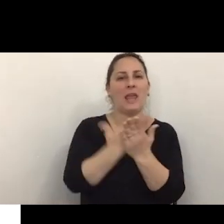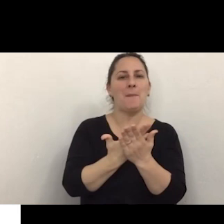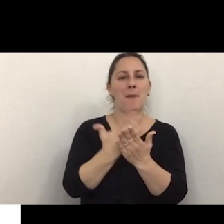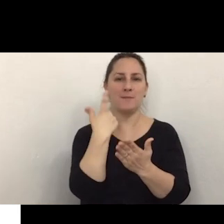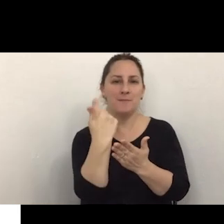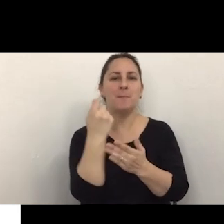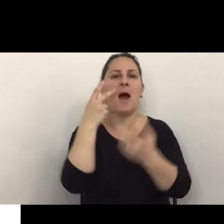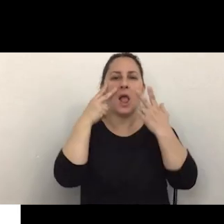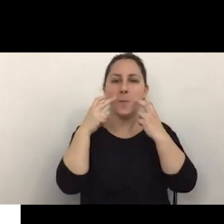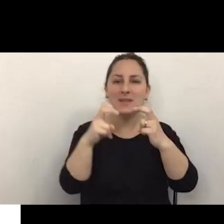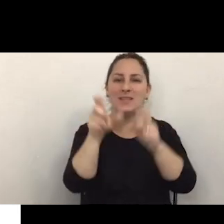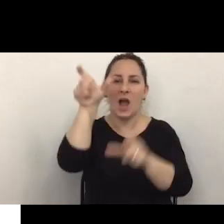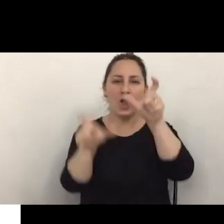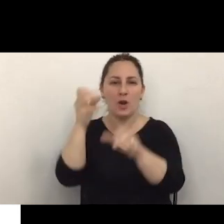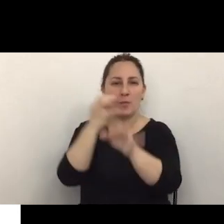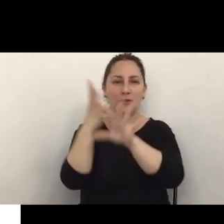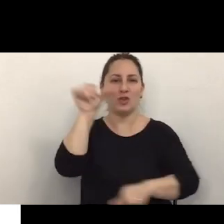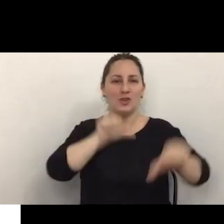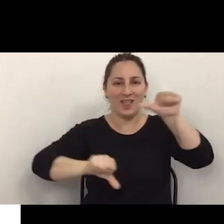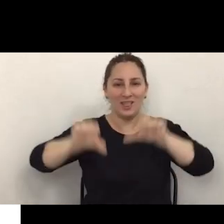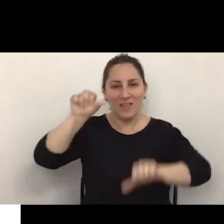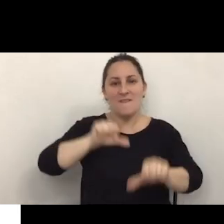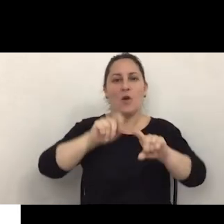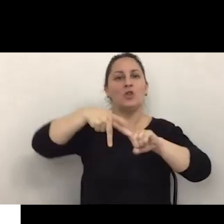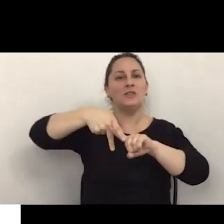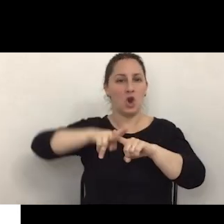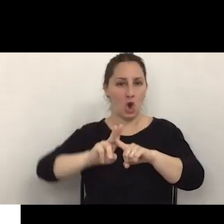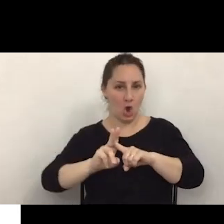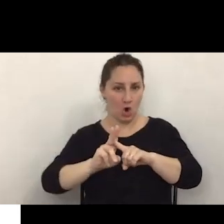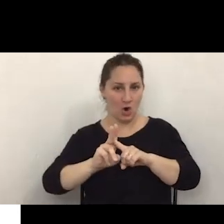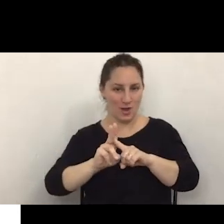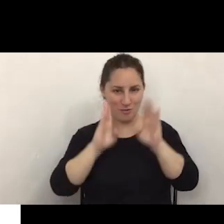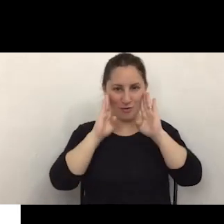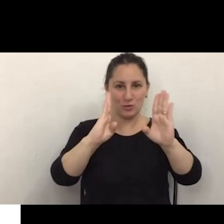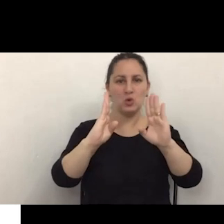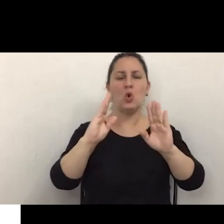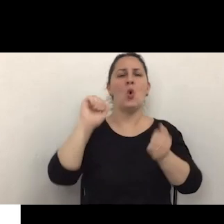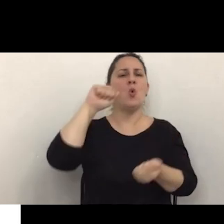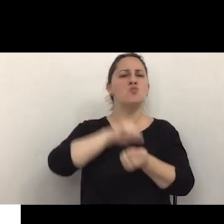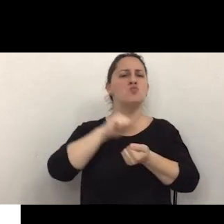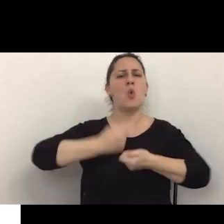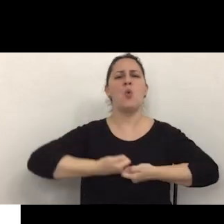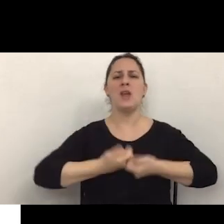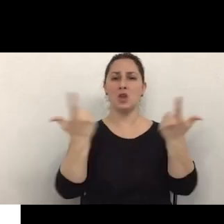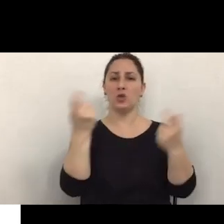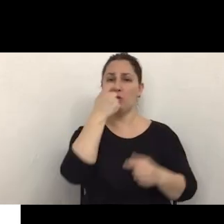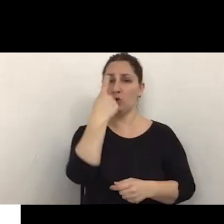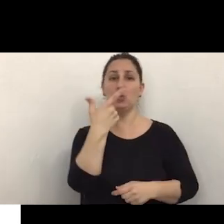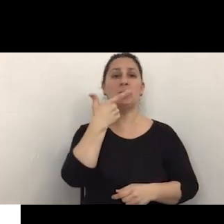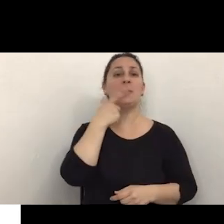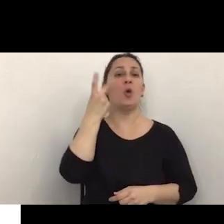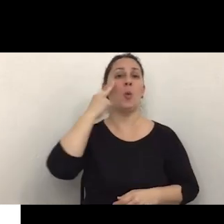para investigadores científicos y tecnológicos. Su publicación fue el 21 de septiembre de